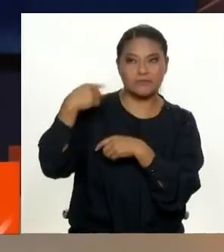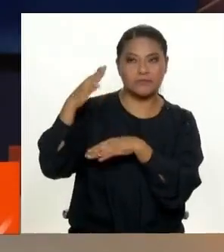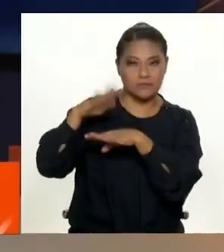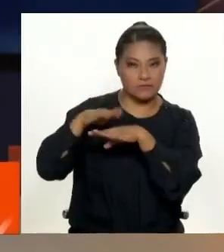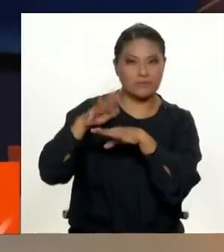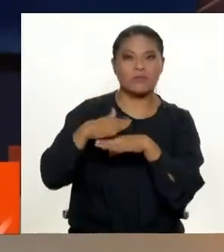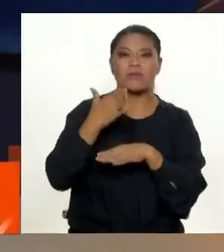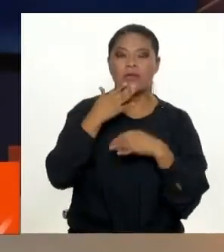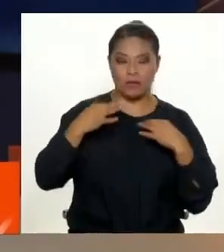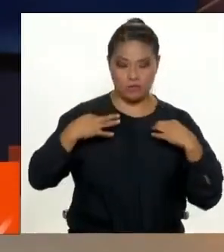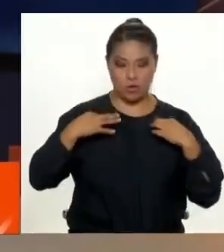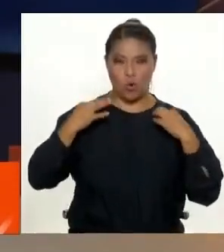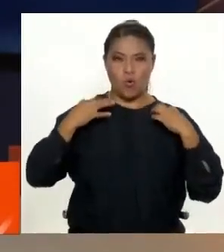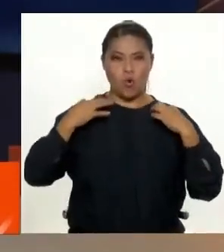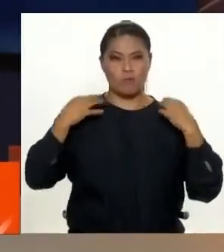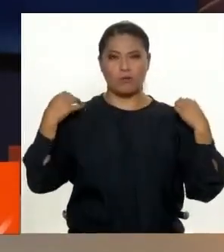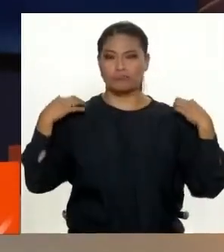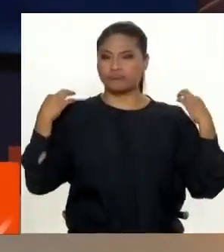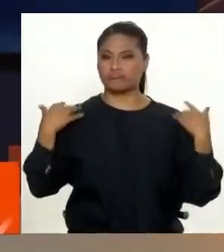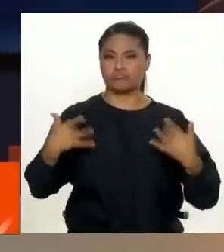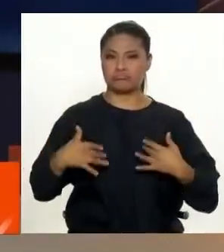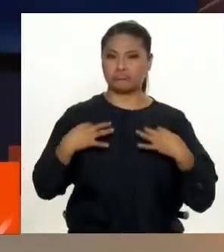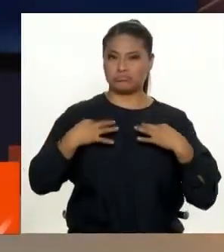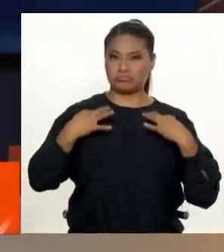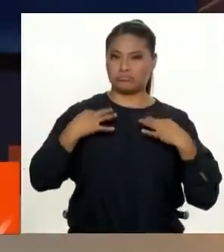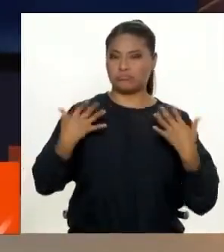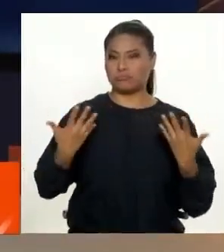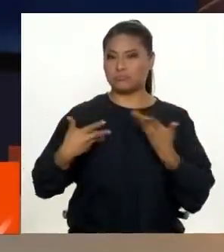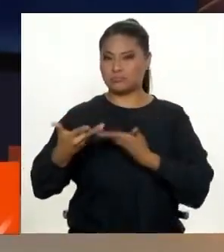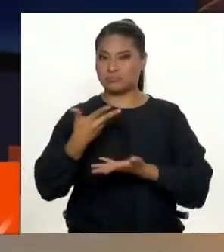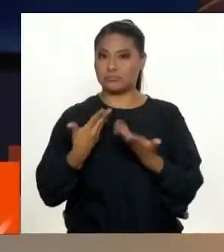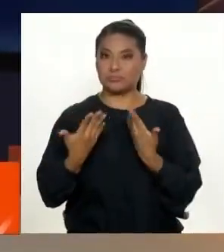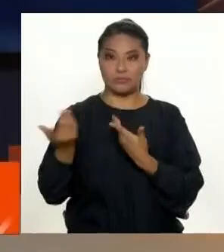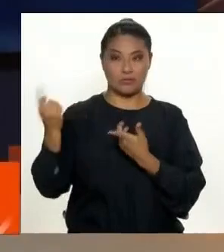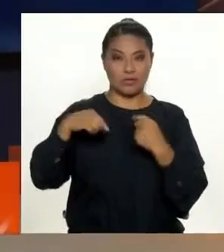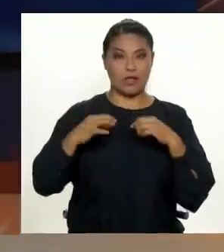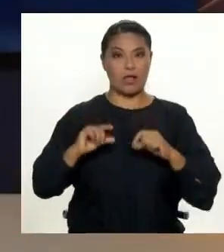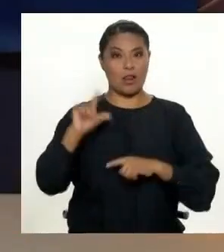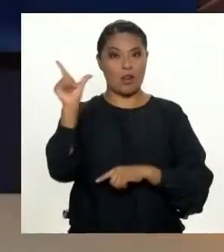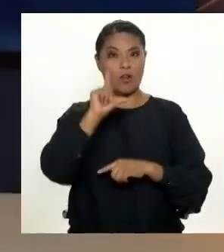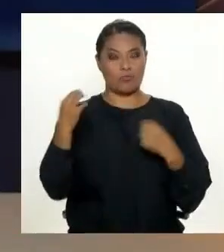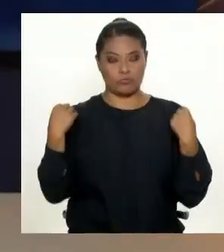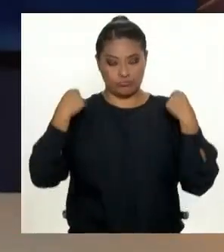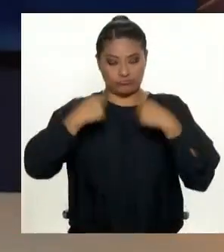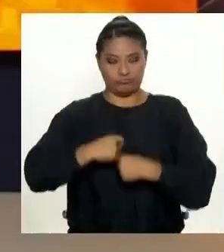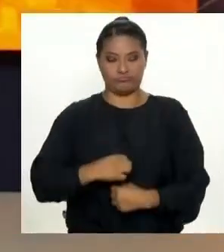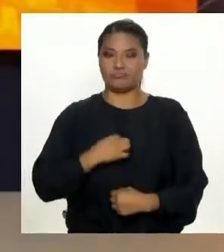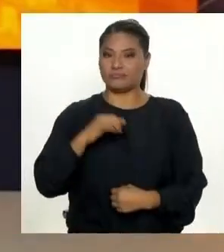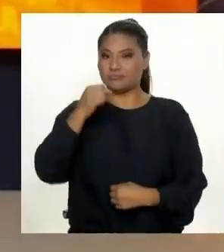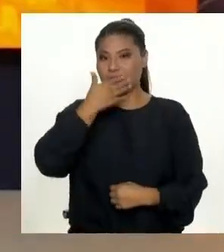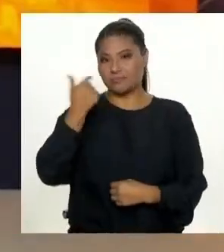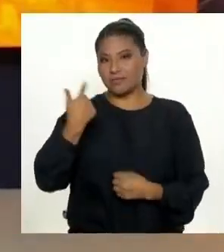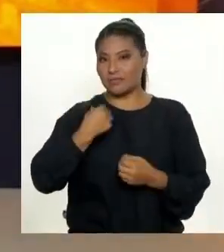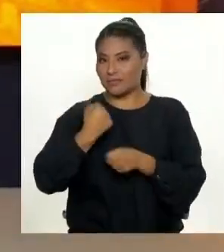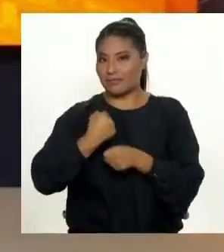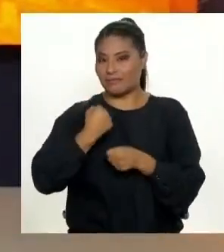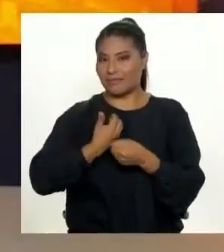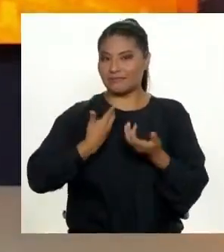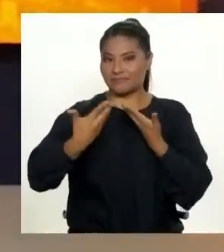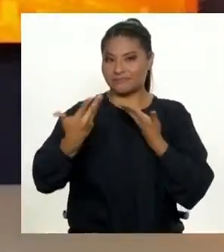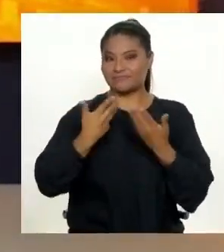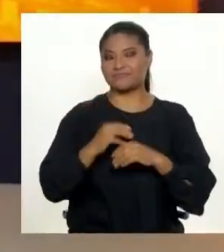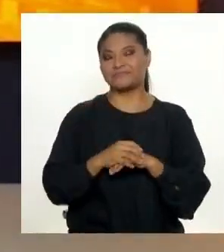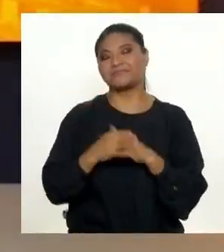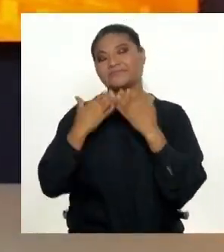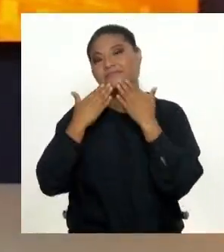de las camisas que llegaban esos señores atrás para ver si el lunes vengo con una de esas a conducir. Muchísimas gracias. Muchísimas gracias,